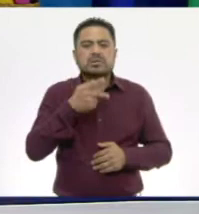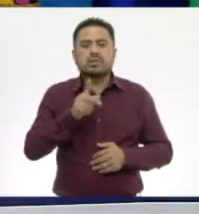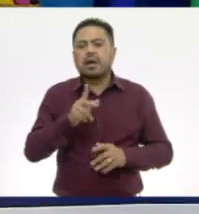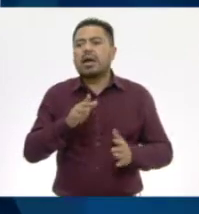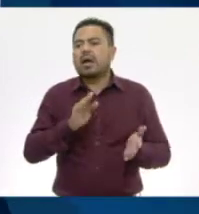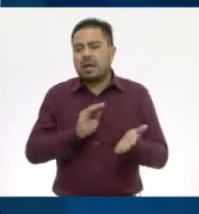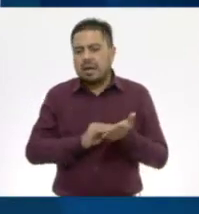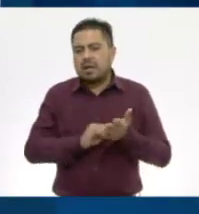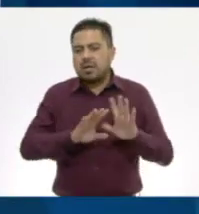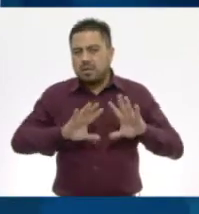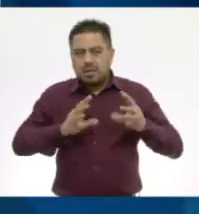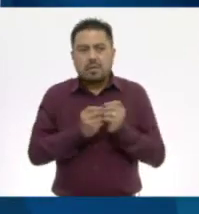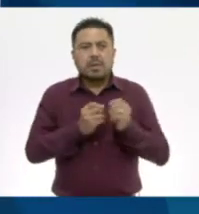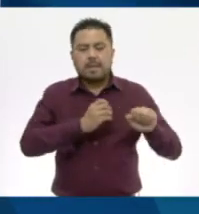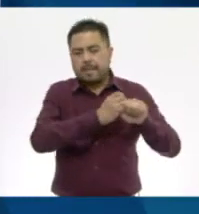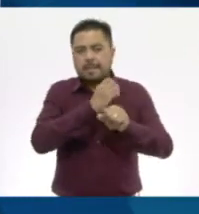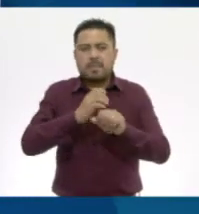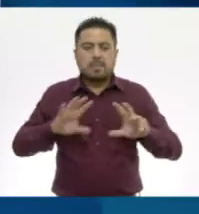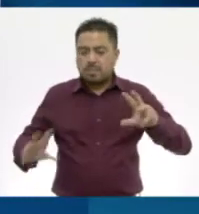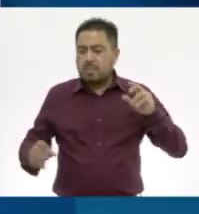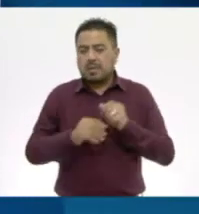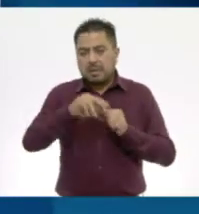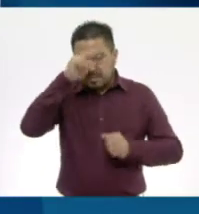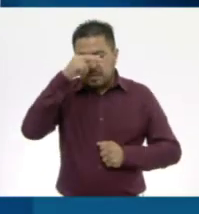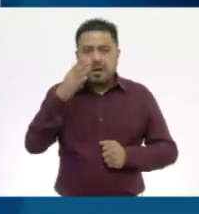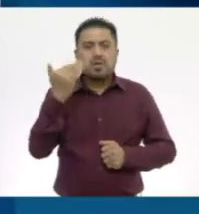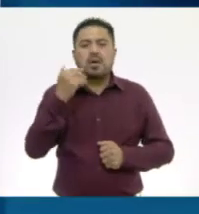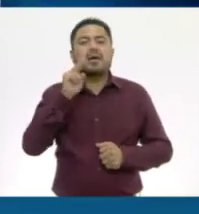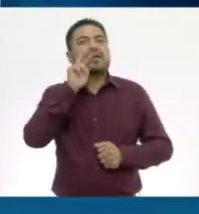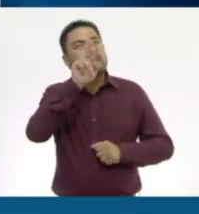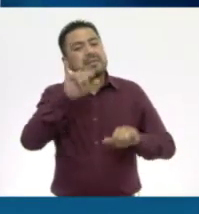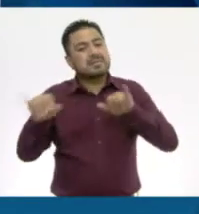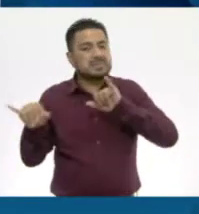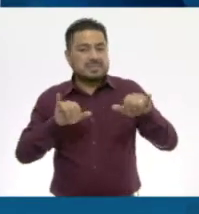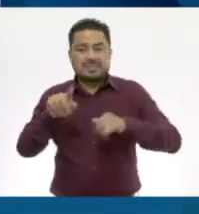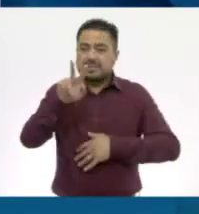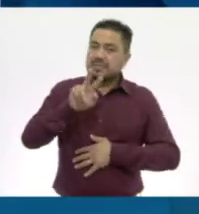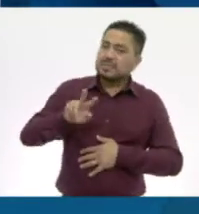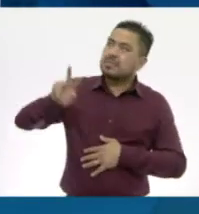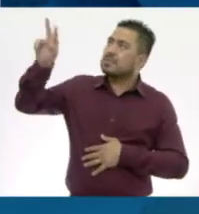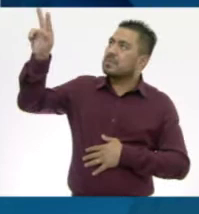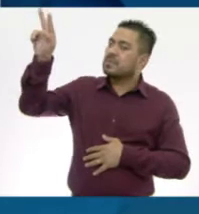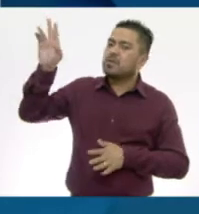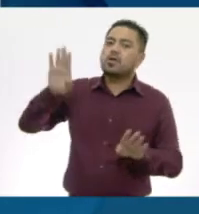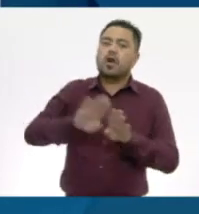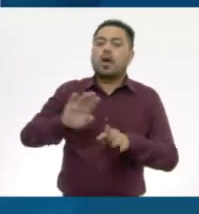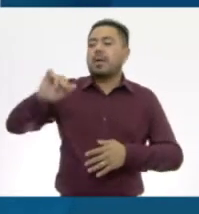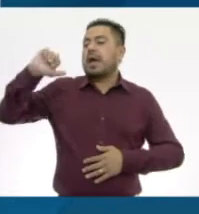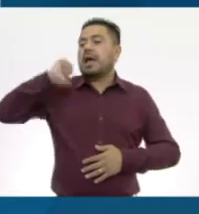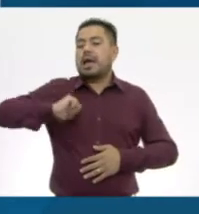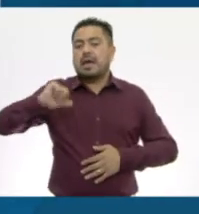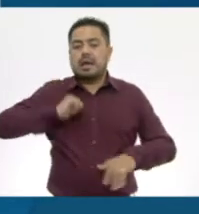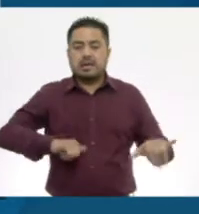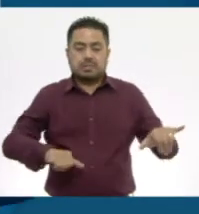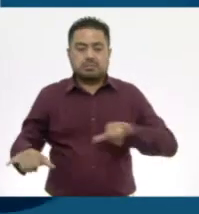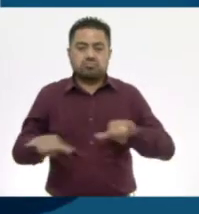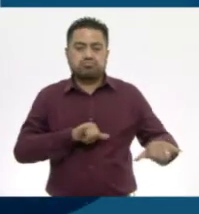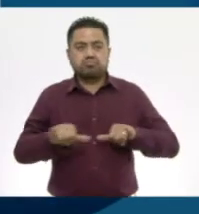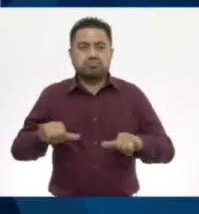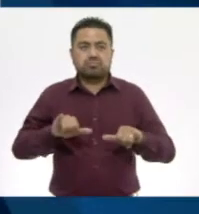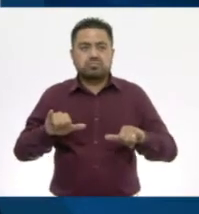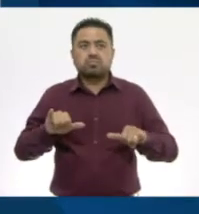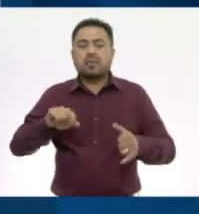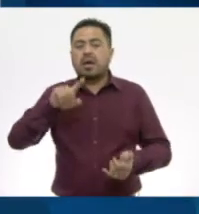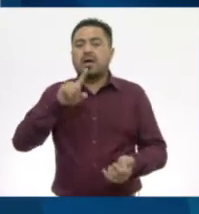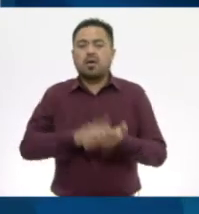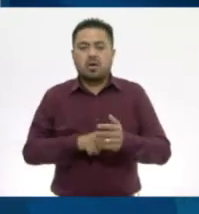entonces algunos territorios ya no son parte de México. Fíjense en el mapa que vamos a ver. Observen cómo estaba el territorio. Los territorios están